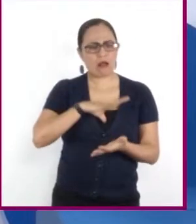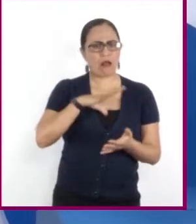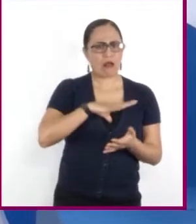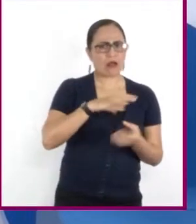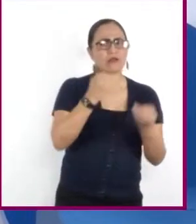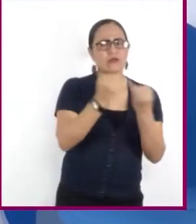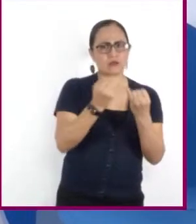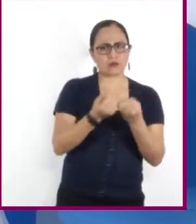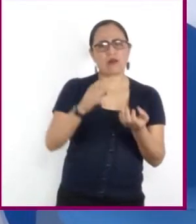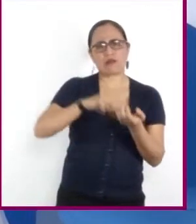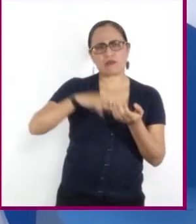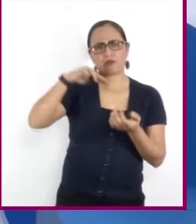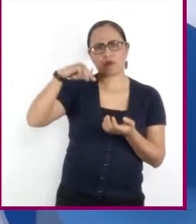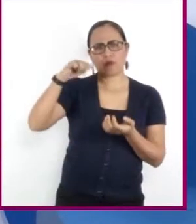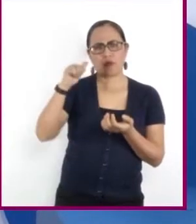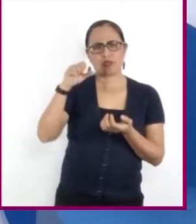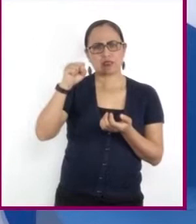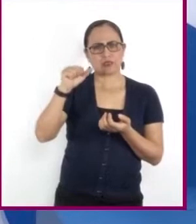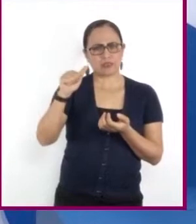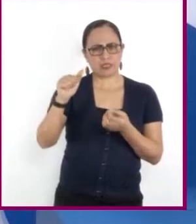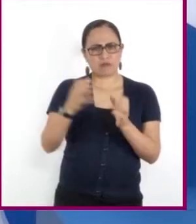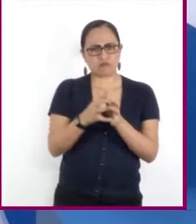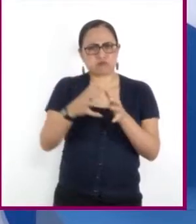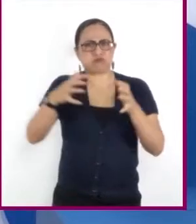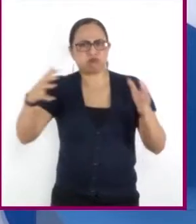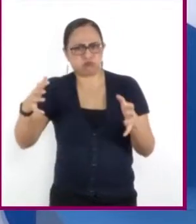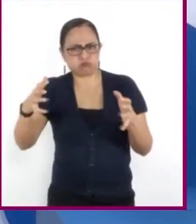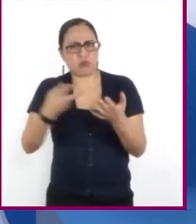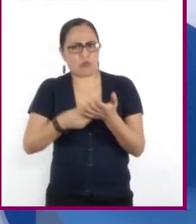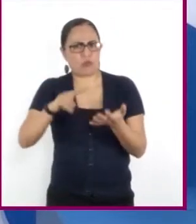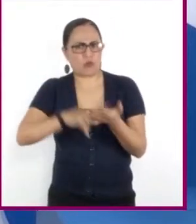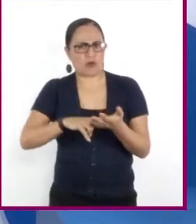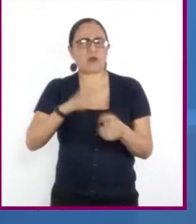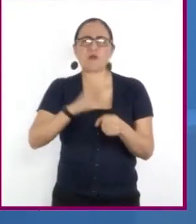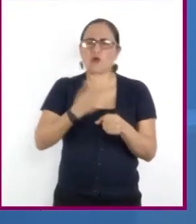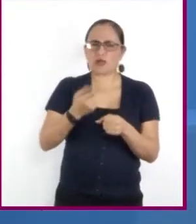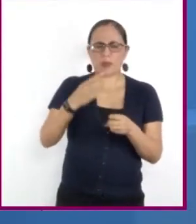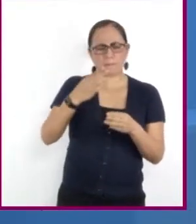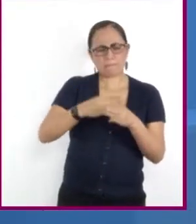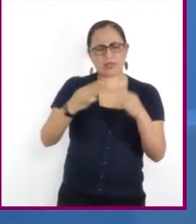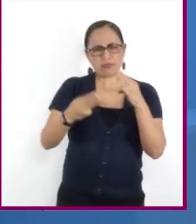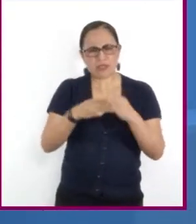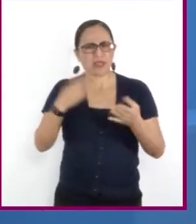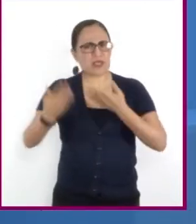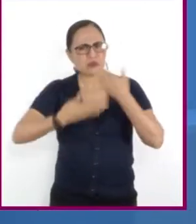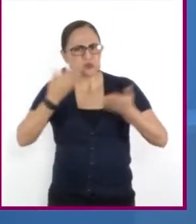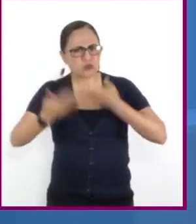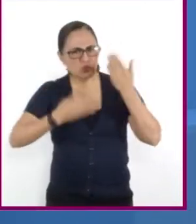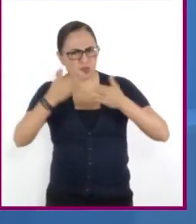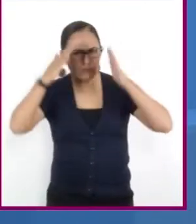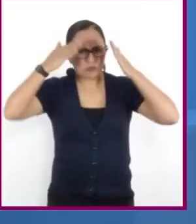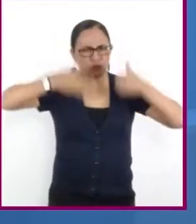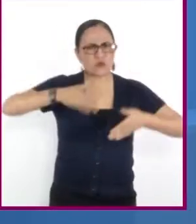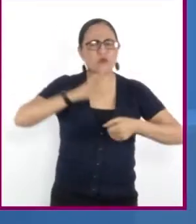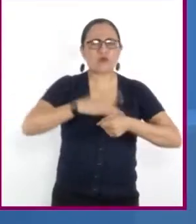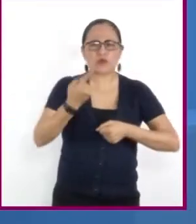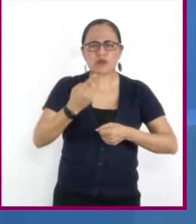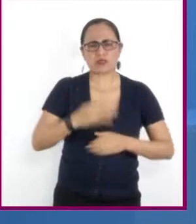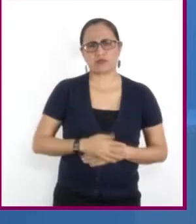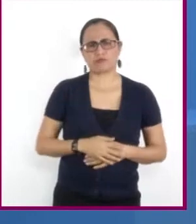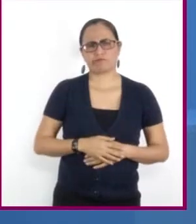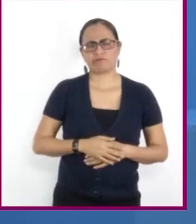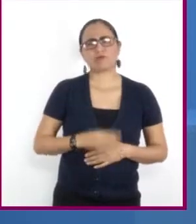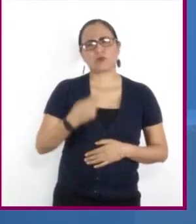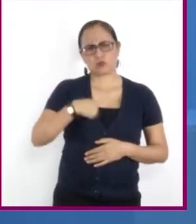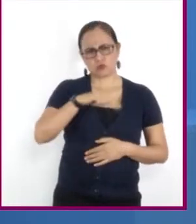posee masa y volumen. Maestra, ¿y por qué es importante estudiar la materia? Estudiamos la materia